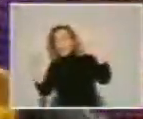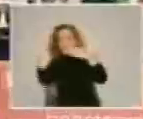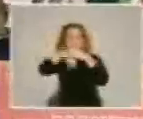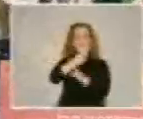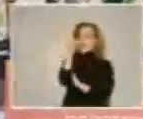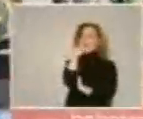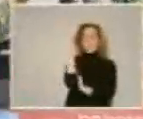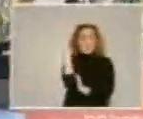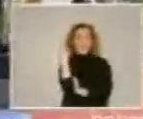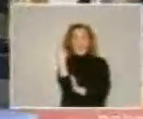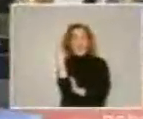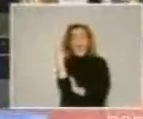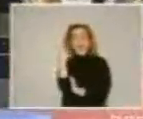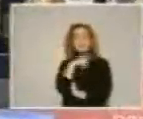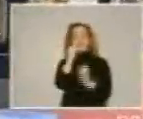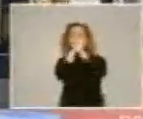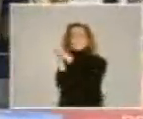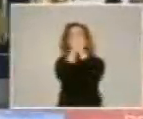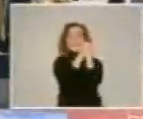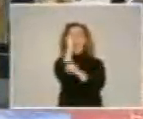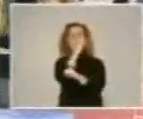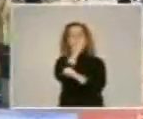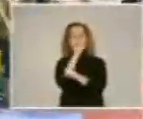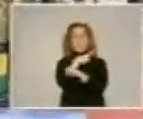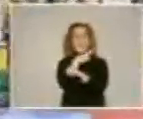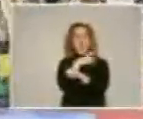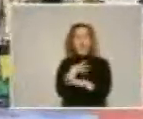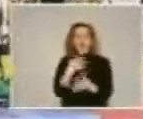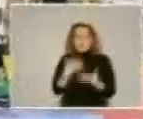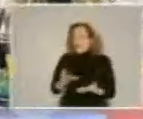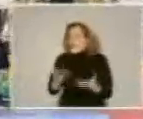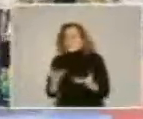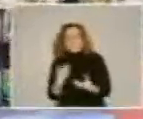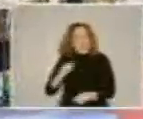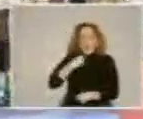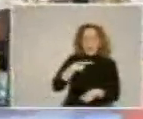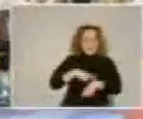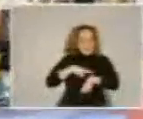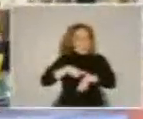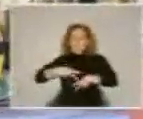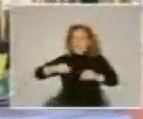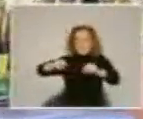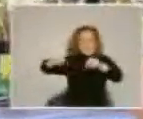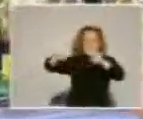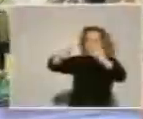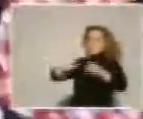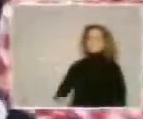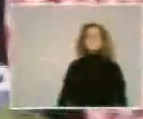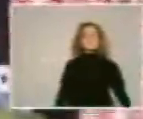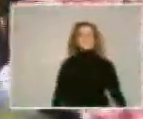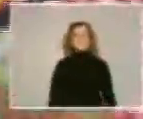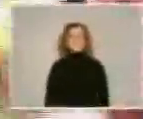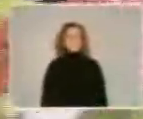una. La murga canta corriendo, joder que se acaba el tiempo.